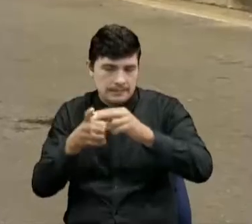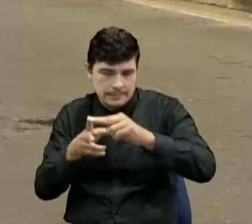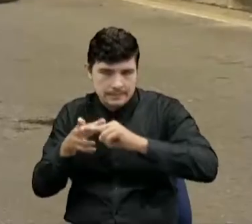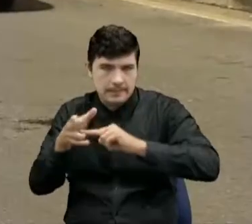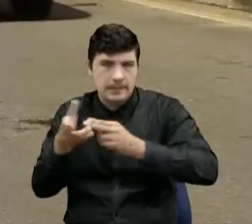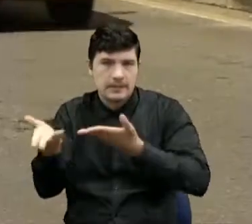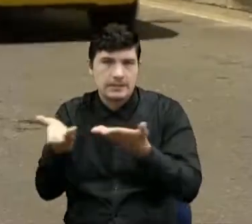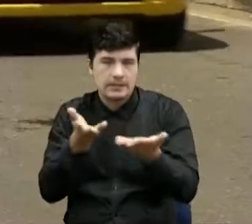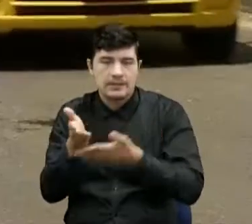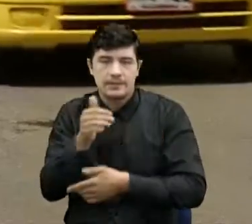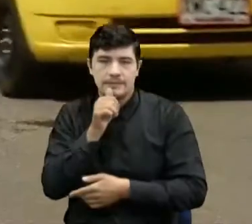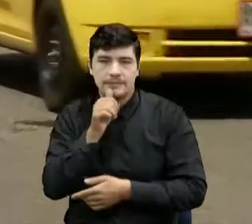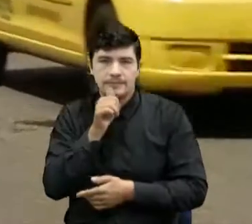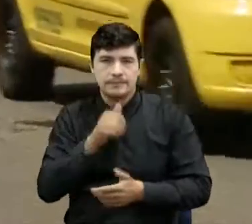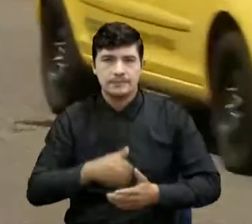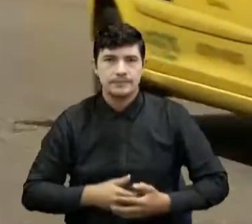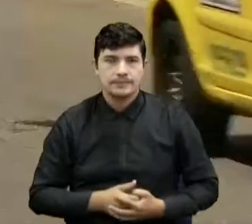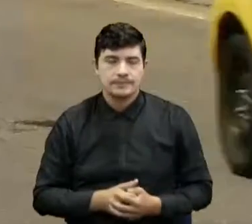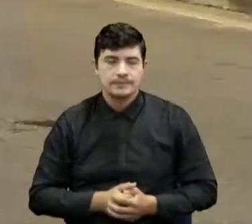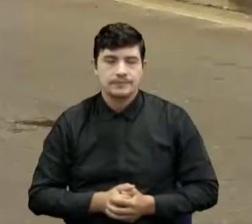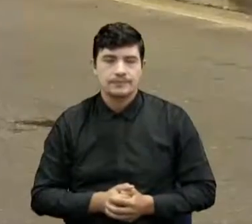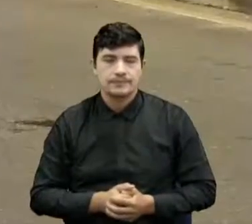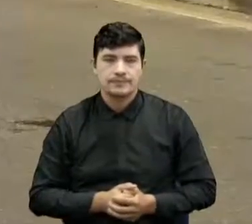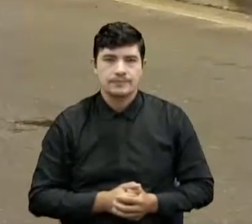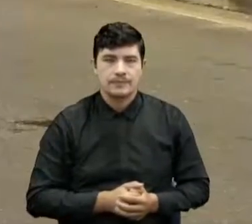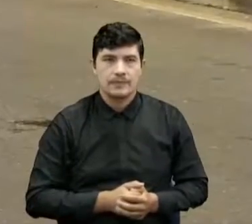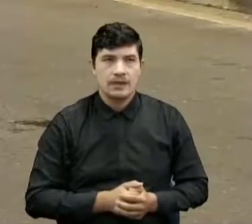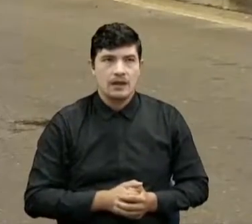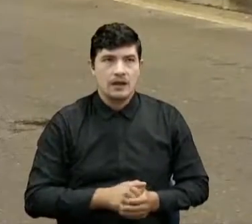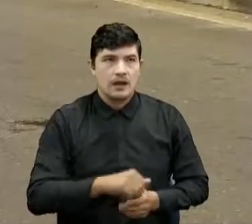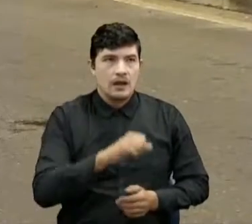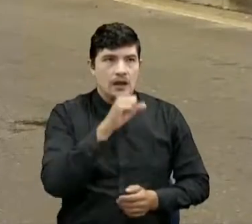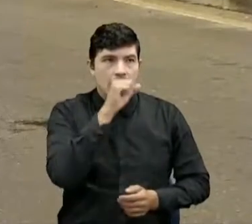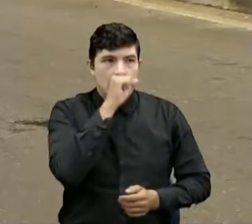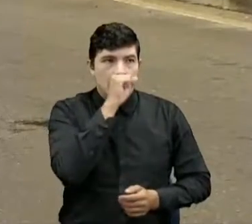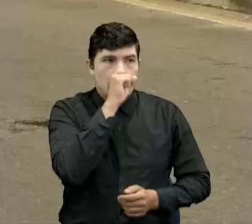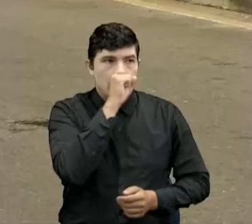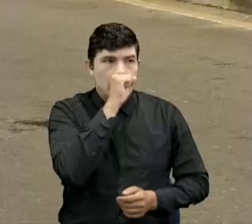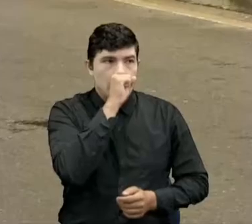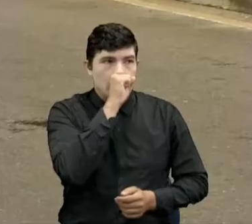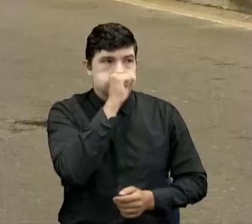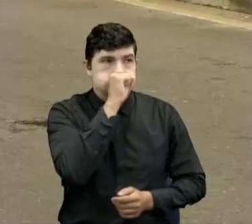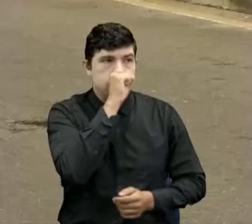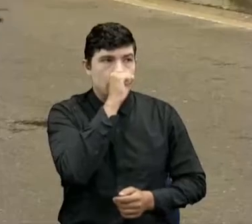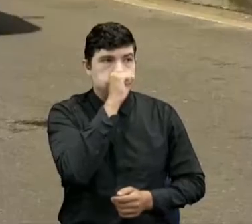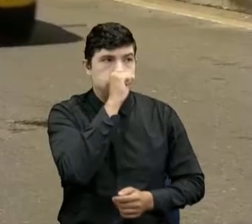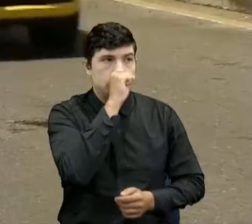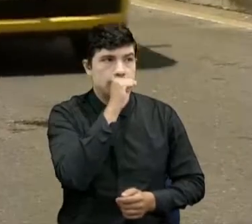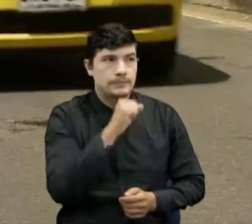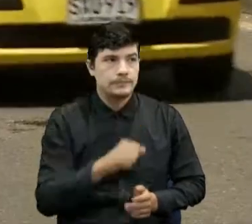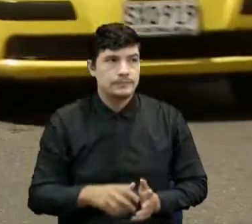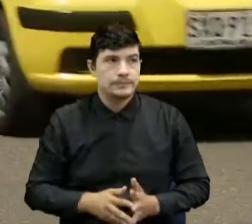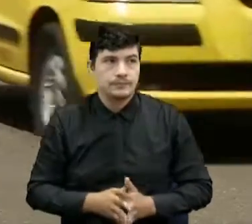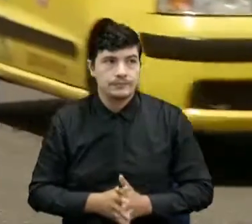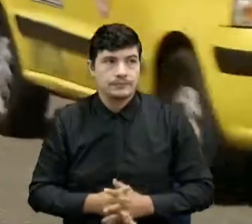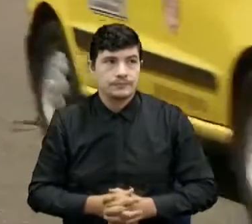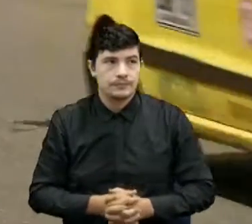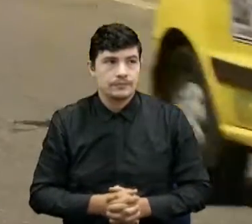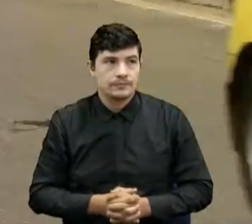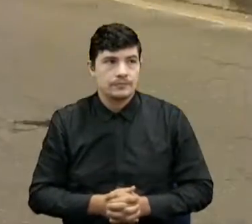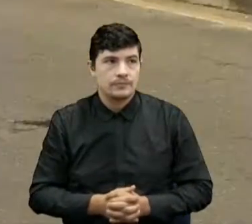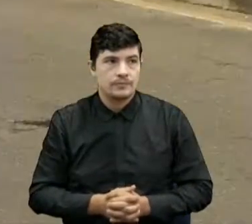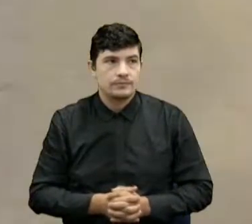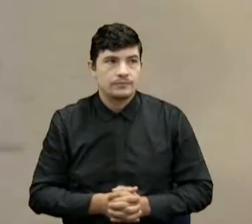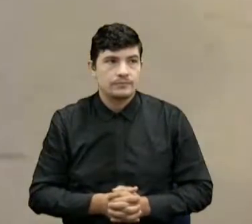En el Magdalena, las autoridades en el río Magdalena han declarado la alerta roja por los niveles del caudal que se registran en esta fuente